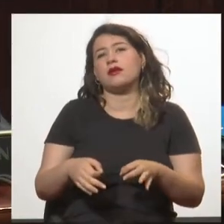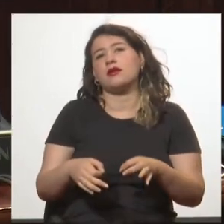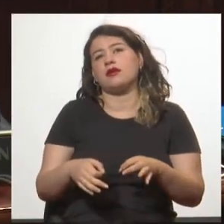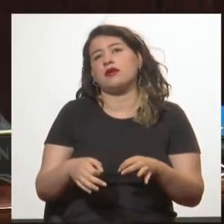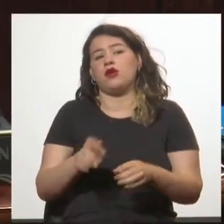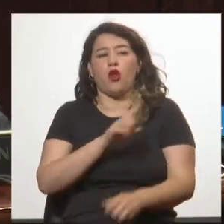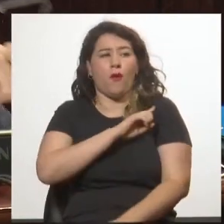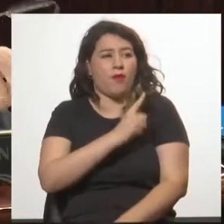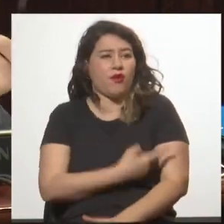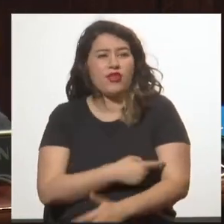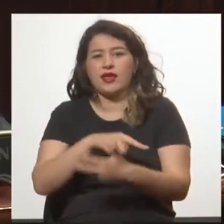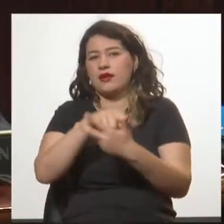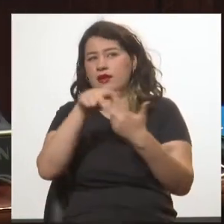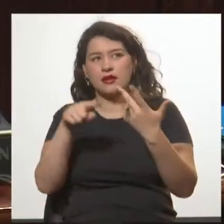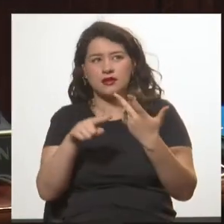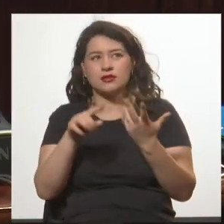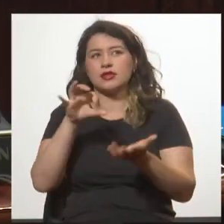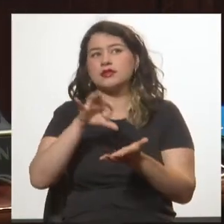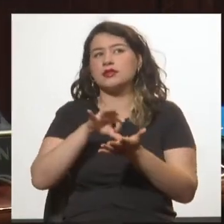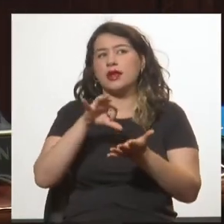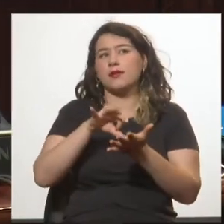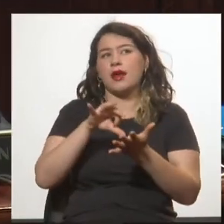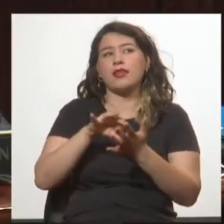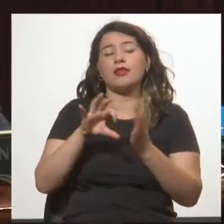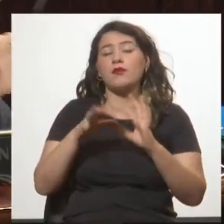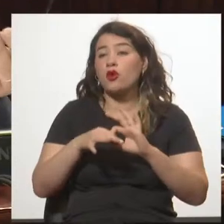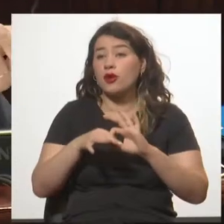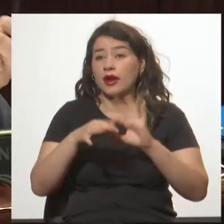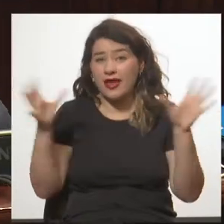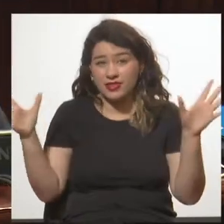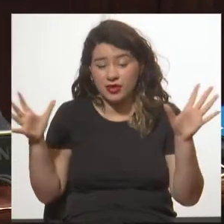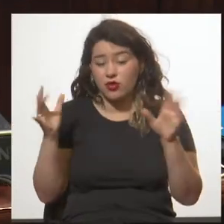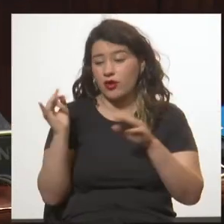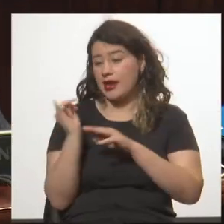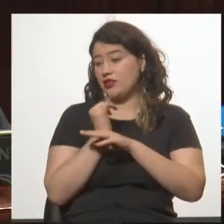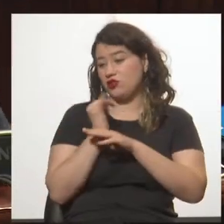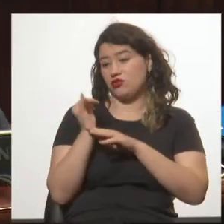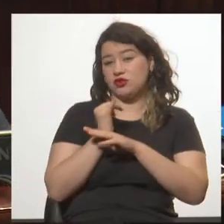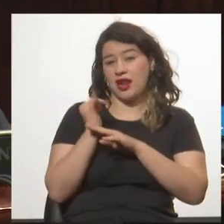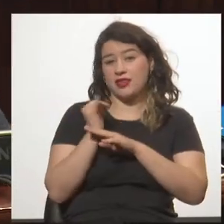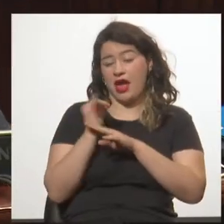el sistema democrático y la institucionalidad